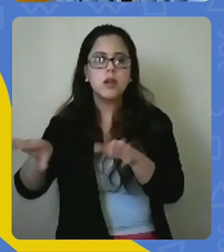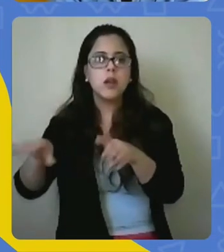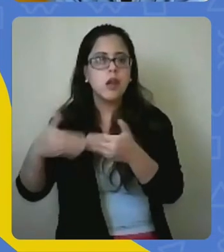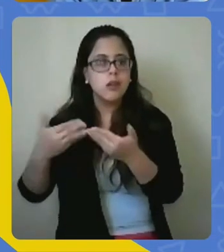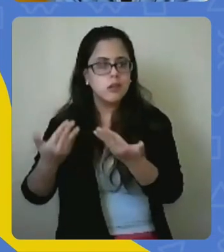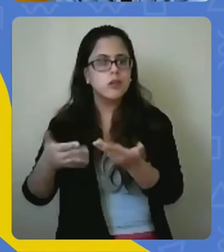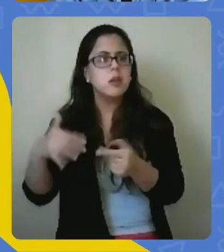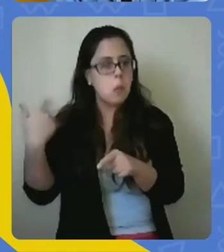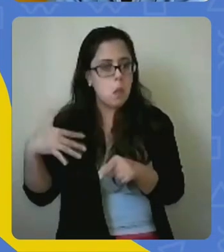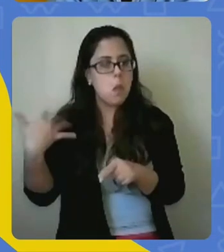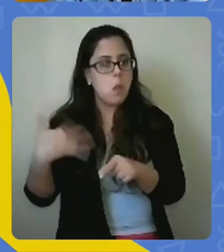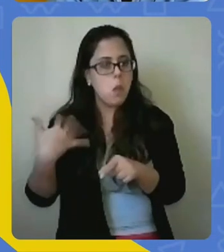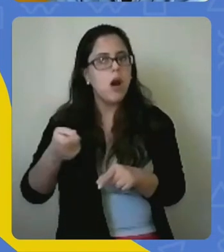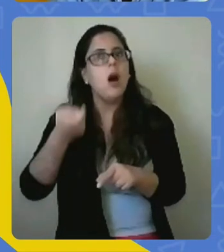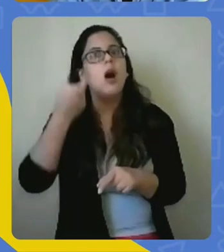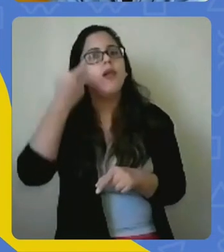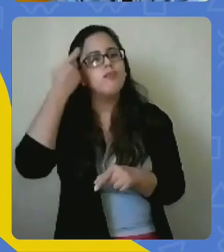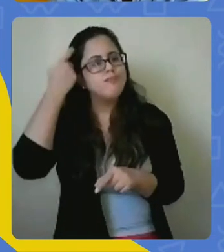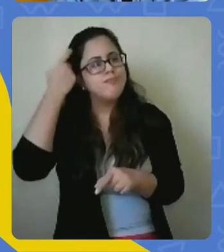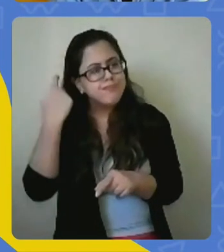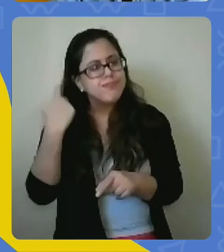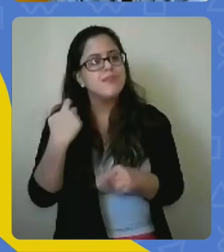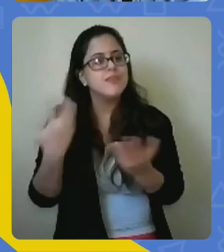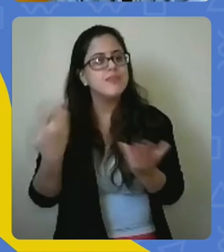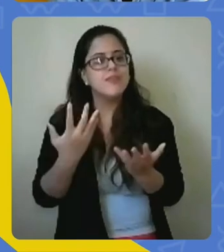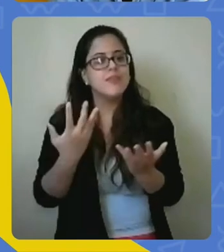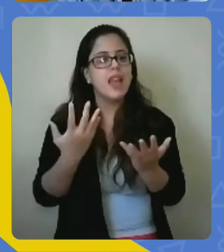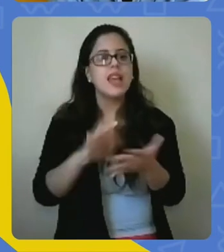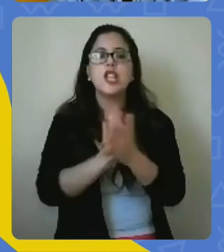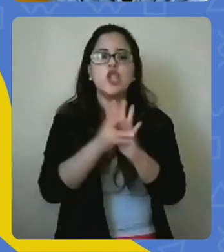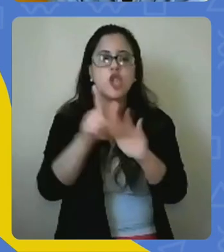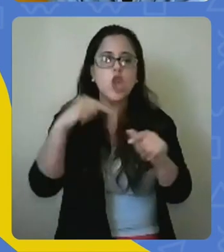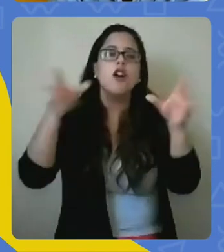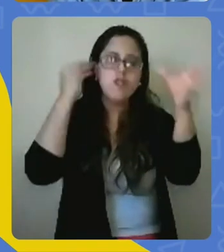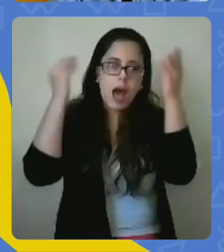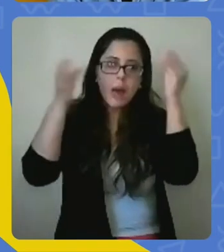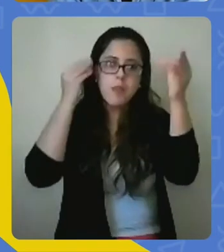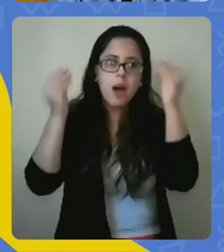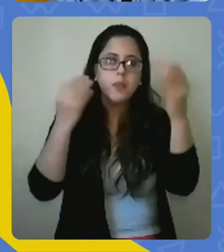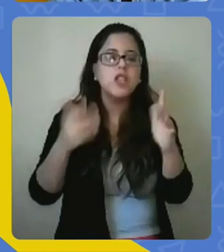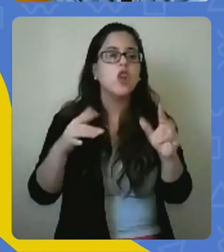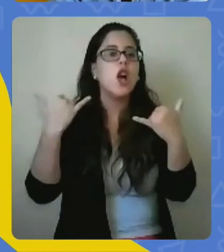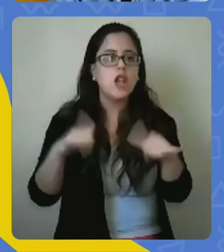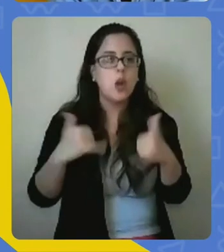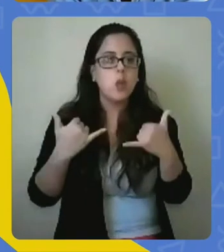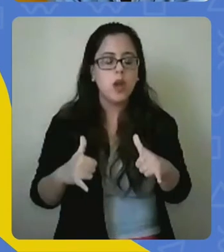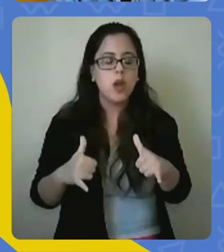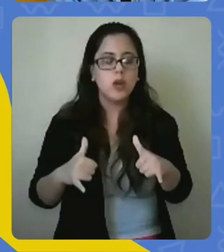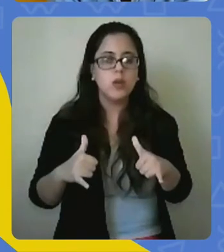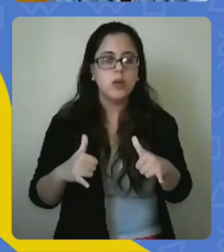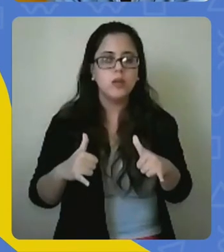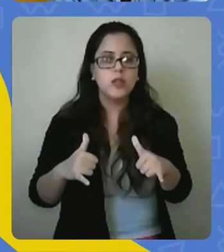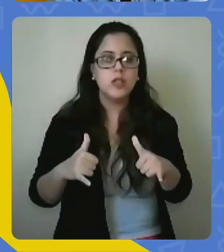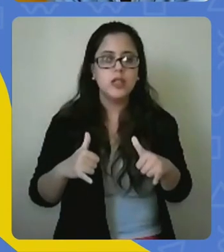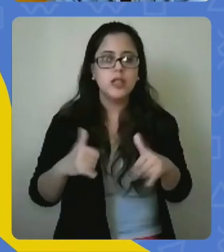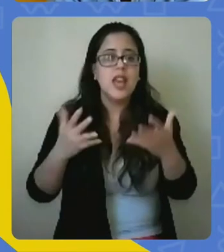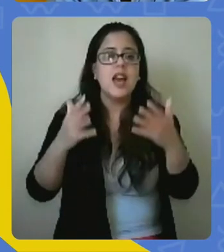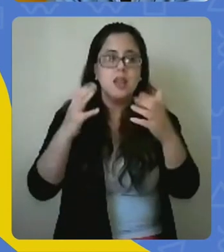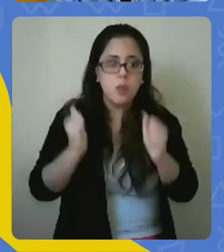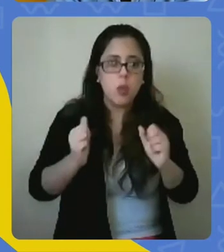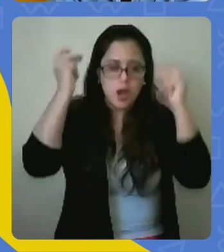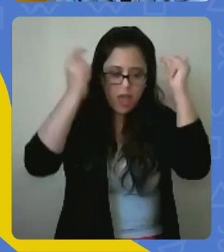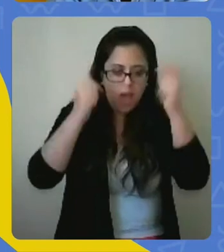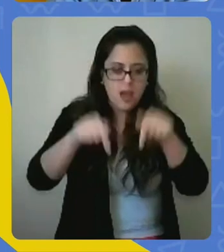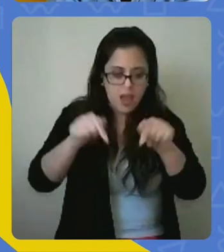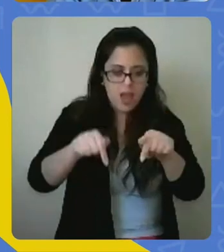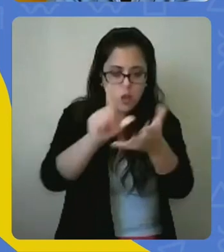ser conscientes, ¿no?, de todo lo que uno aprende, ¿no?, a partir del juego, que esto de poder generar estos espacios